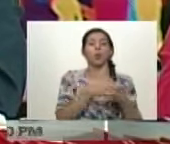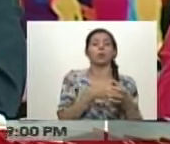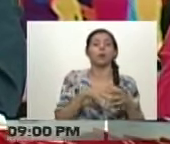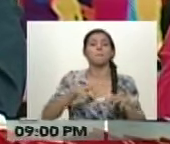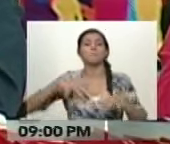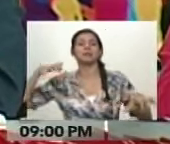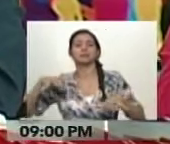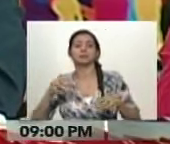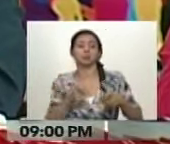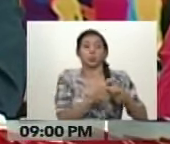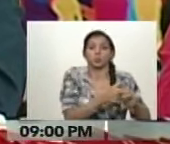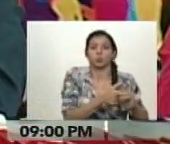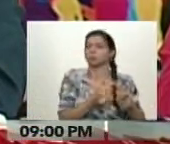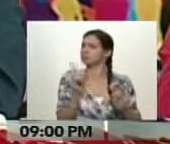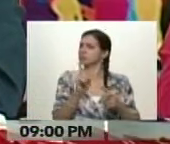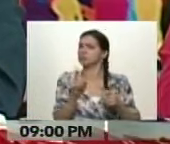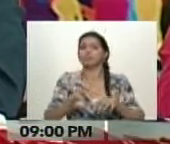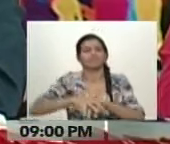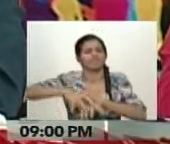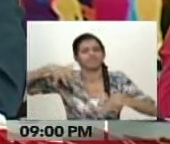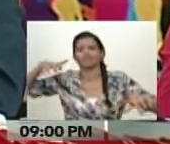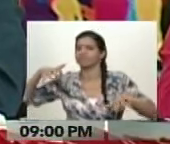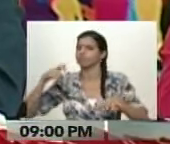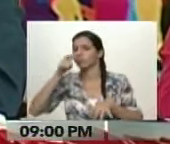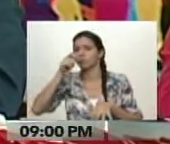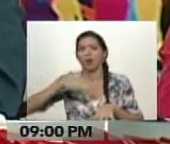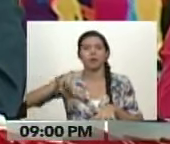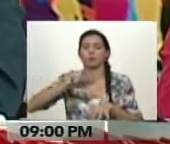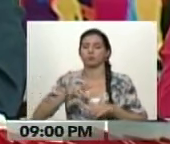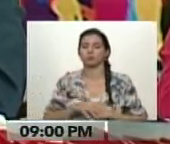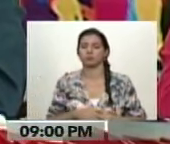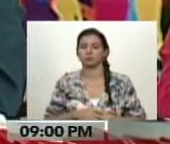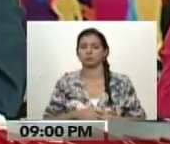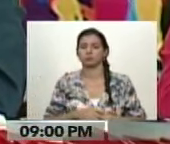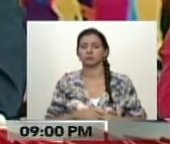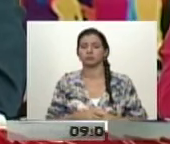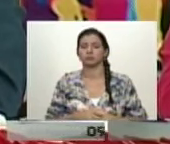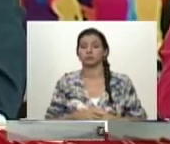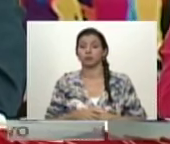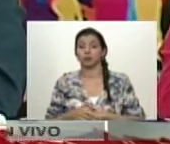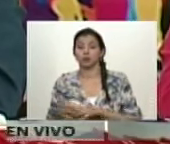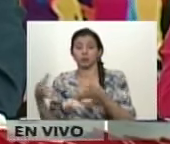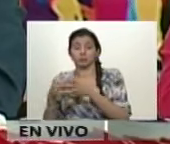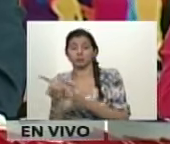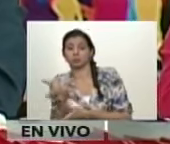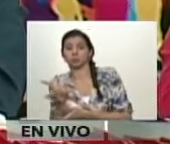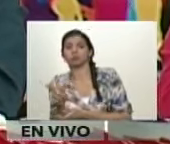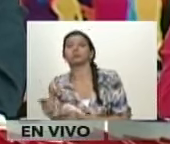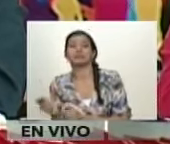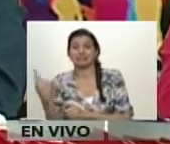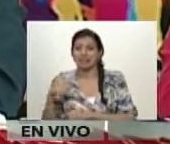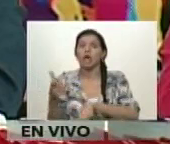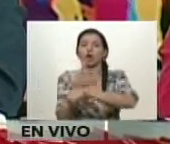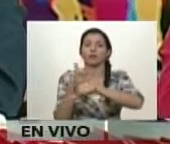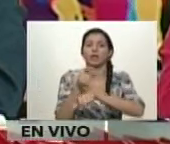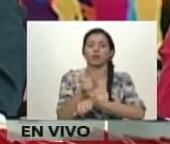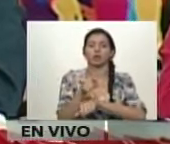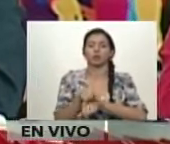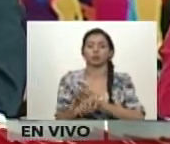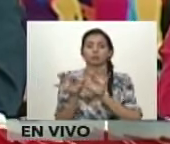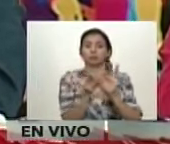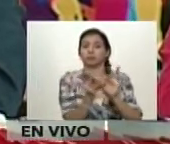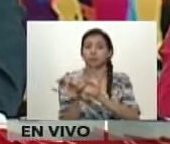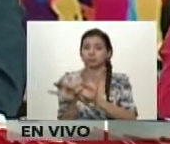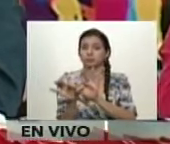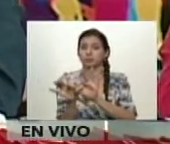partido revolucionario en el poder. Y un partido revolucionario en el poder debe ser un partido de